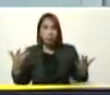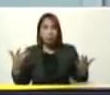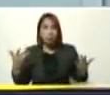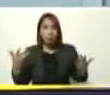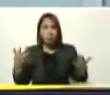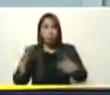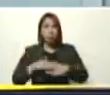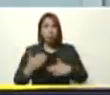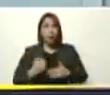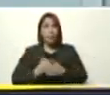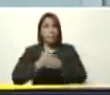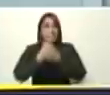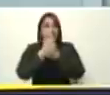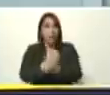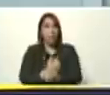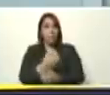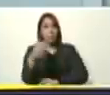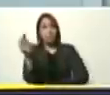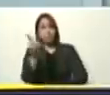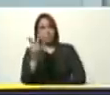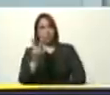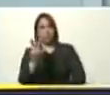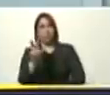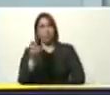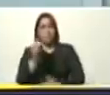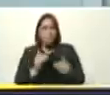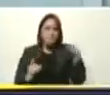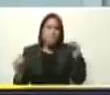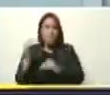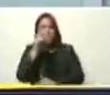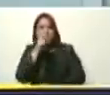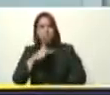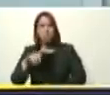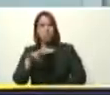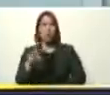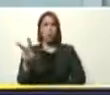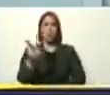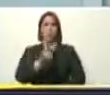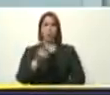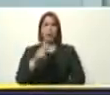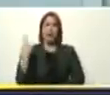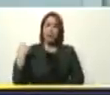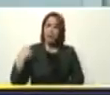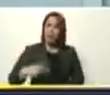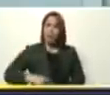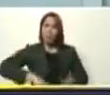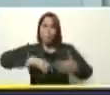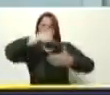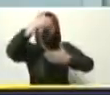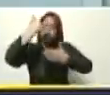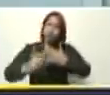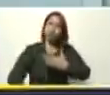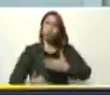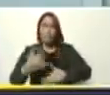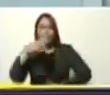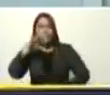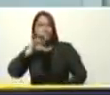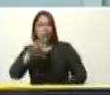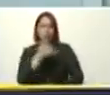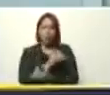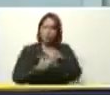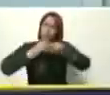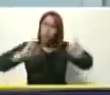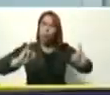Porque amamos a Venezuela, por la moral del pueblo de Venezuela, porque tenemos un proyecto de patria